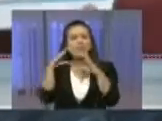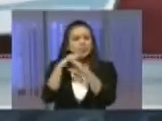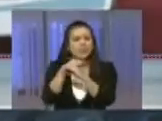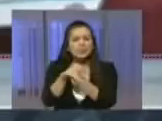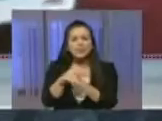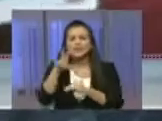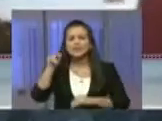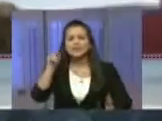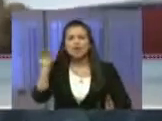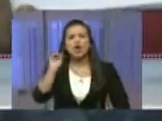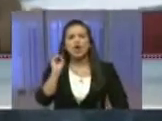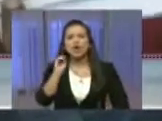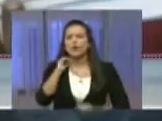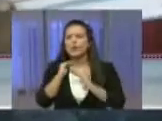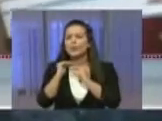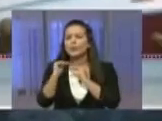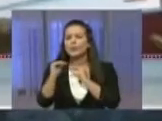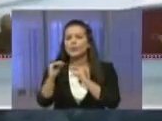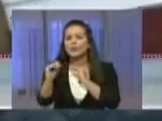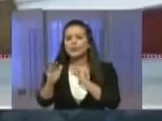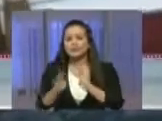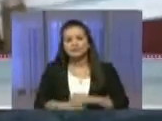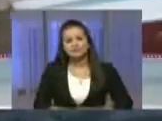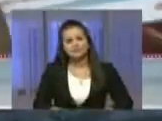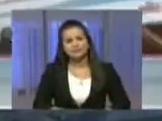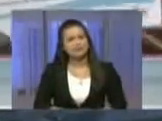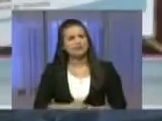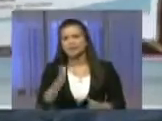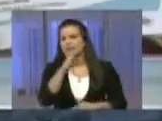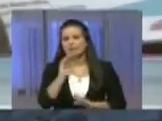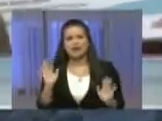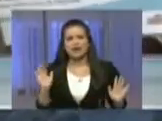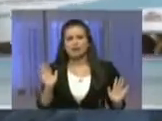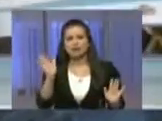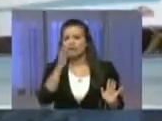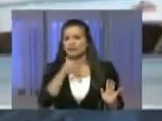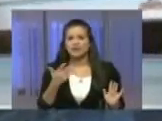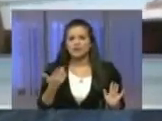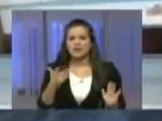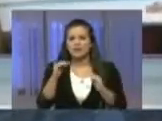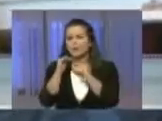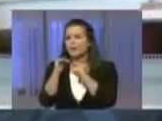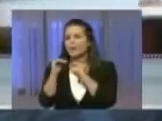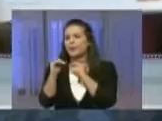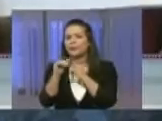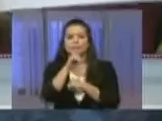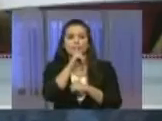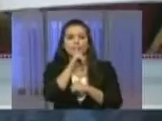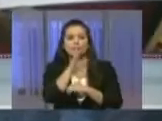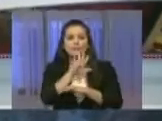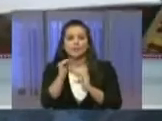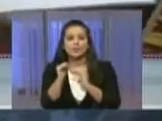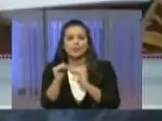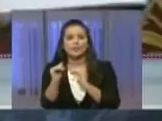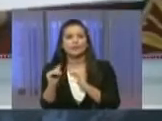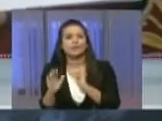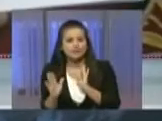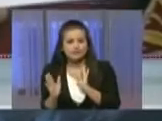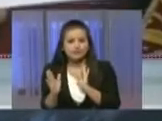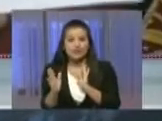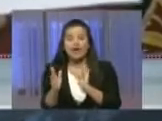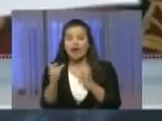invisibles silentes no existían pues estaban en silencio y llegaron mira y es